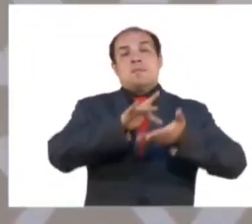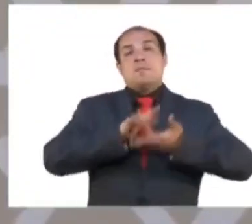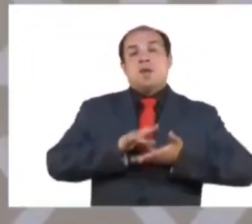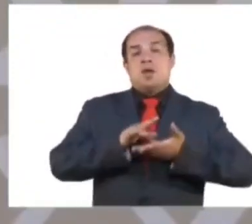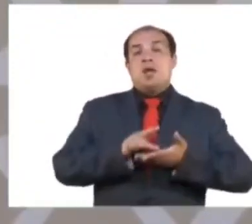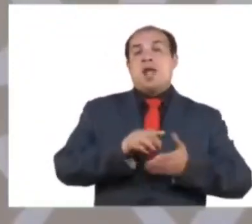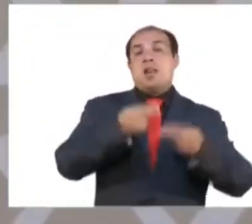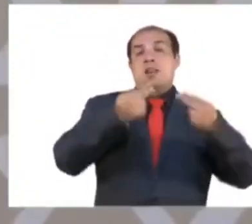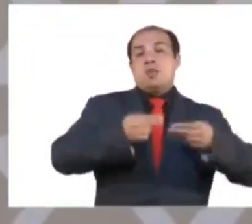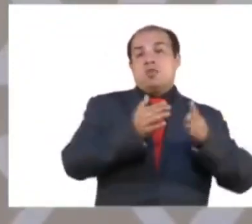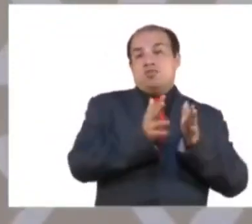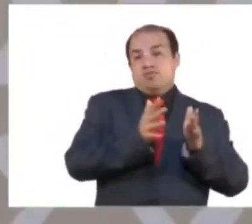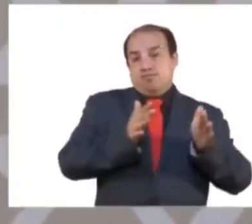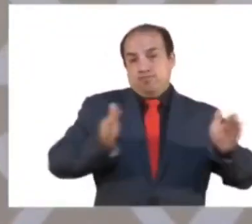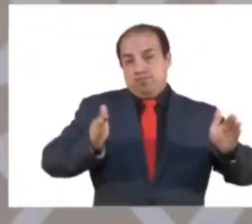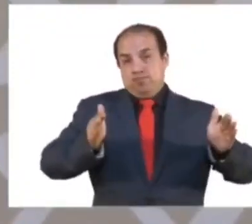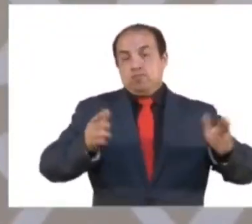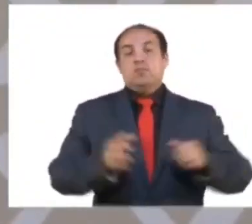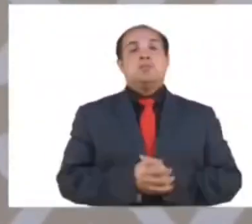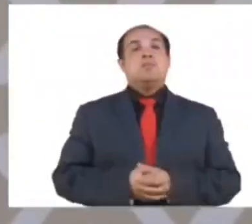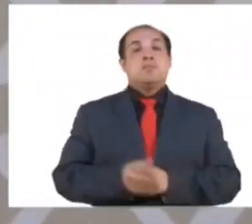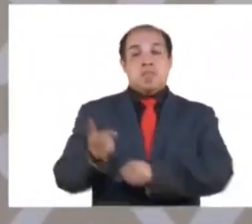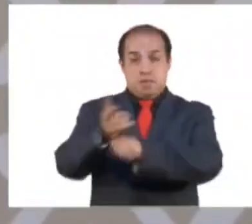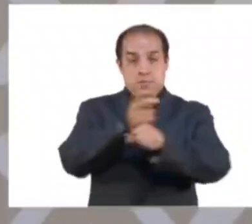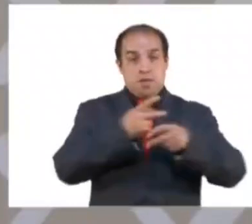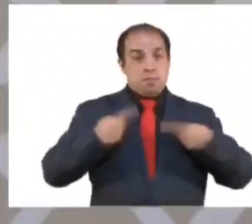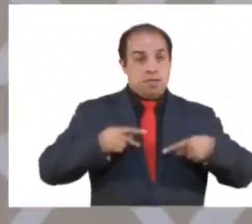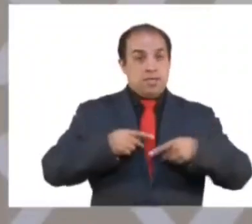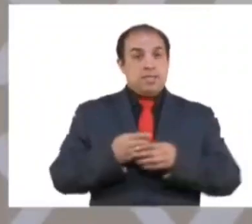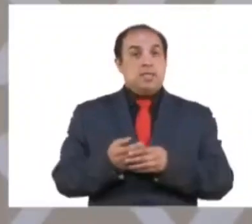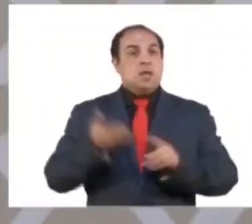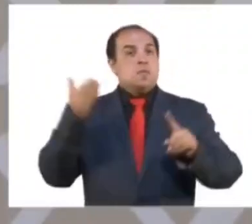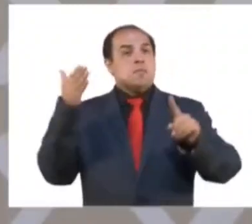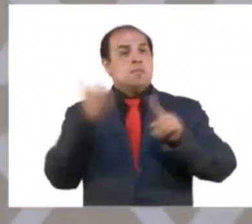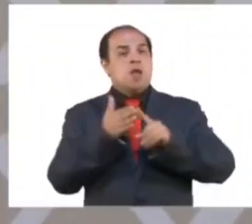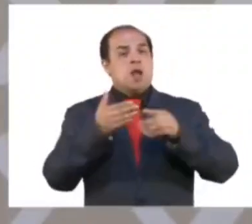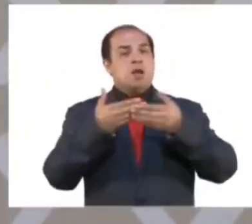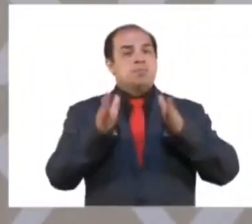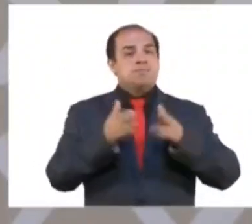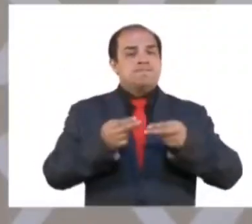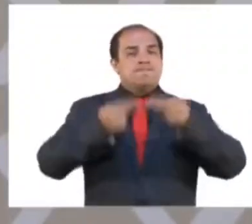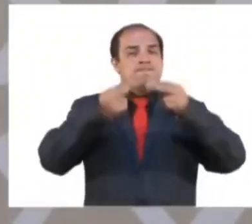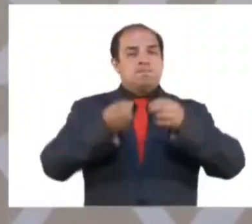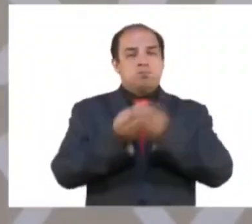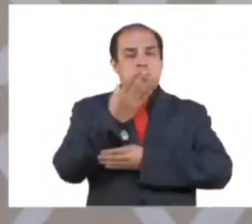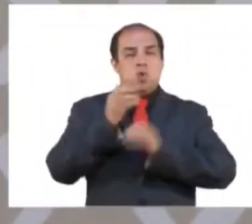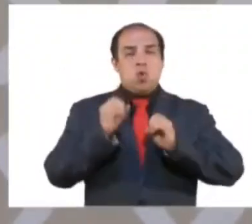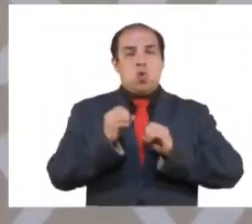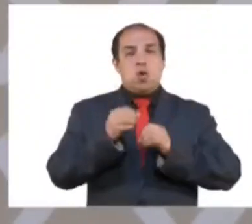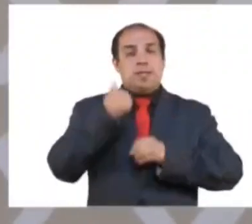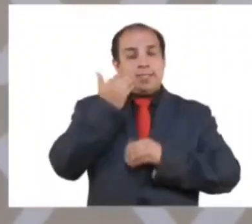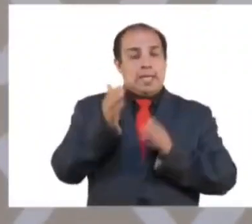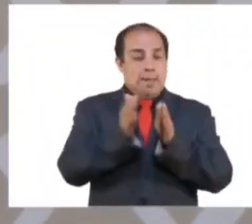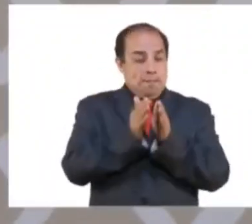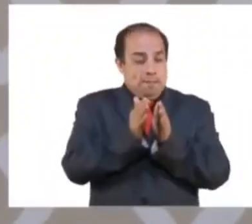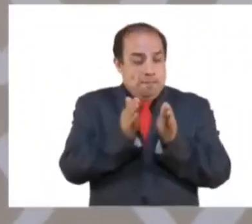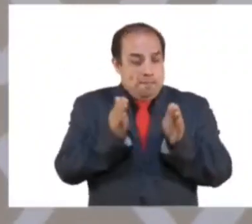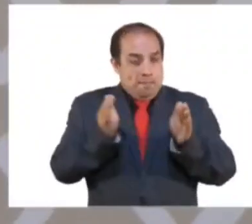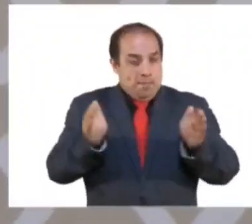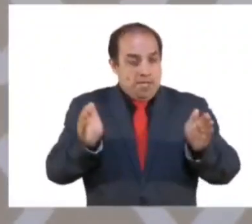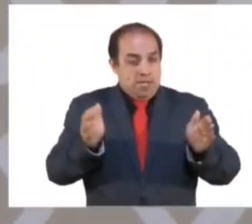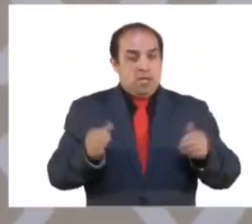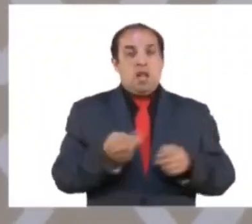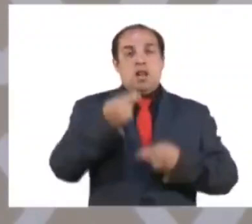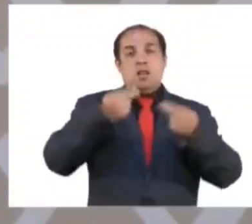negocio. Les invito a las personas que quieren iniciar un negocio o que quieran incrementar sus negocios, se acerquen a las oficinas